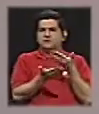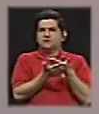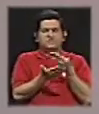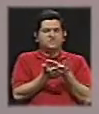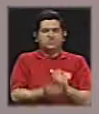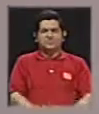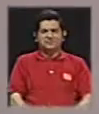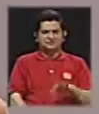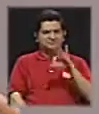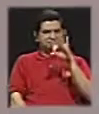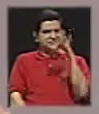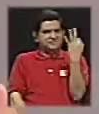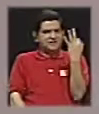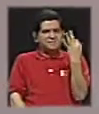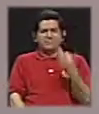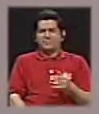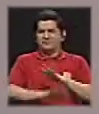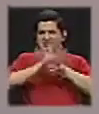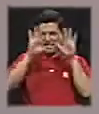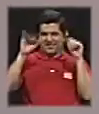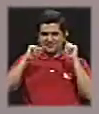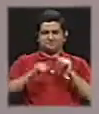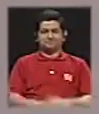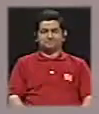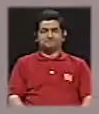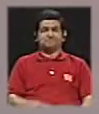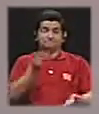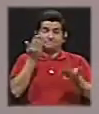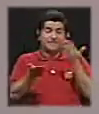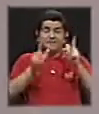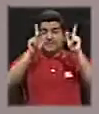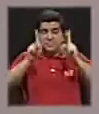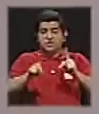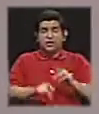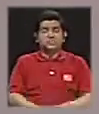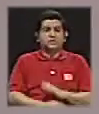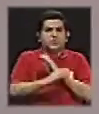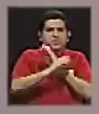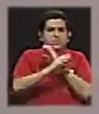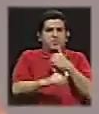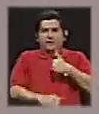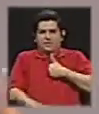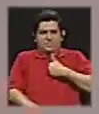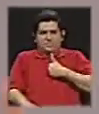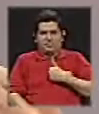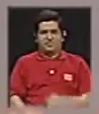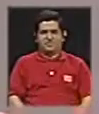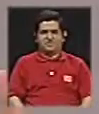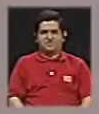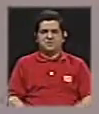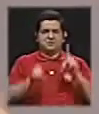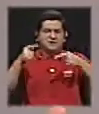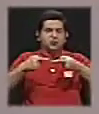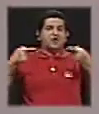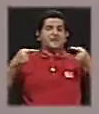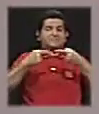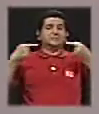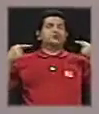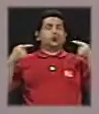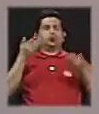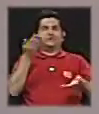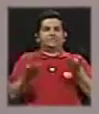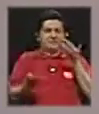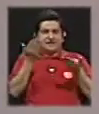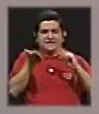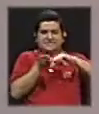nivel muy explícito. Es decir, tal vez porque la gente era muy cuidadosa conmigo, la gente que estaba en contra de